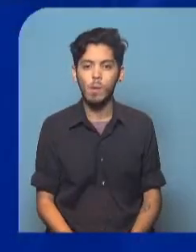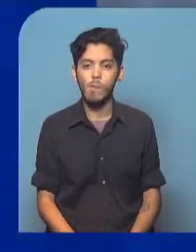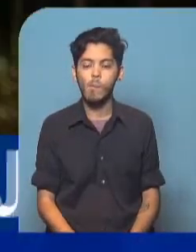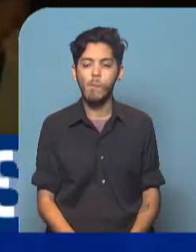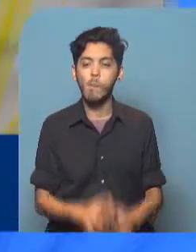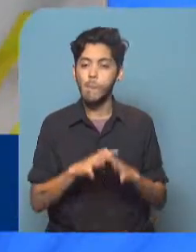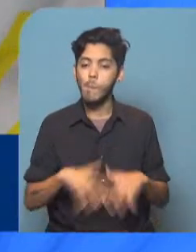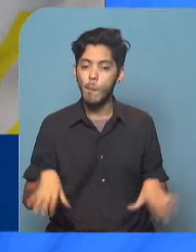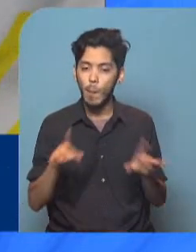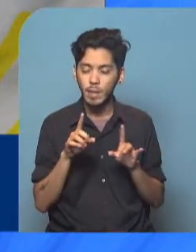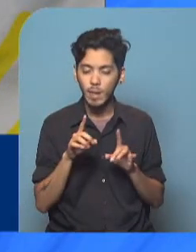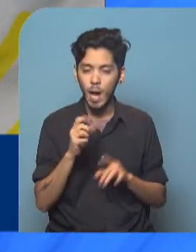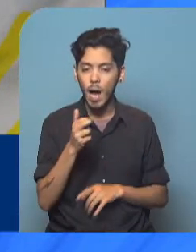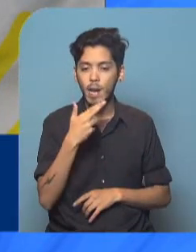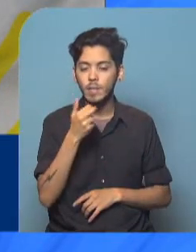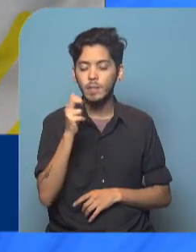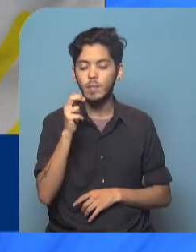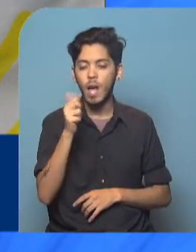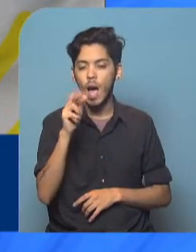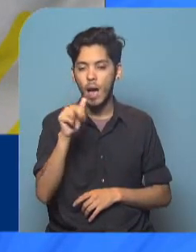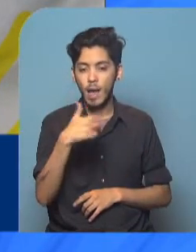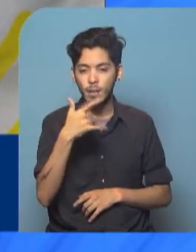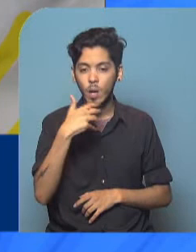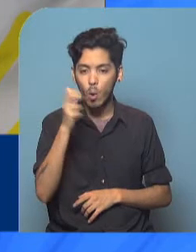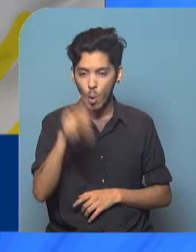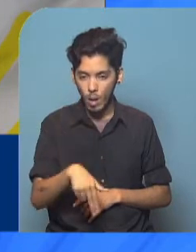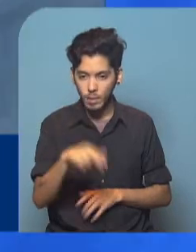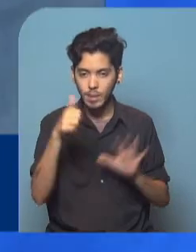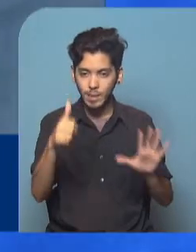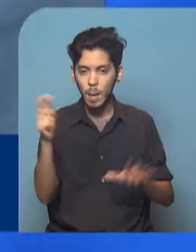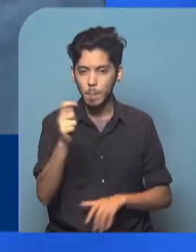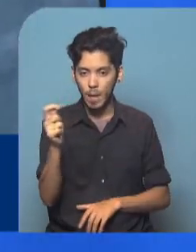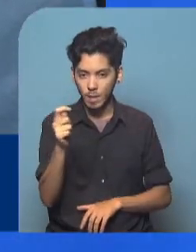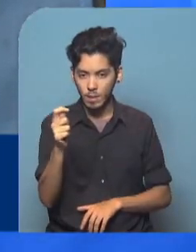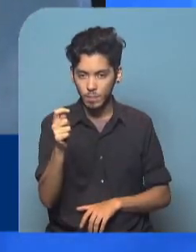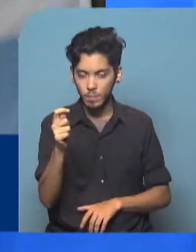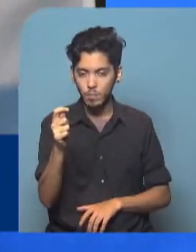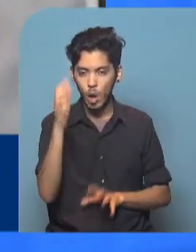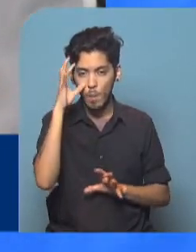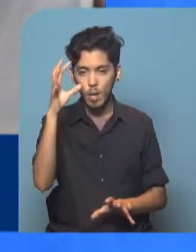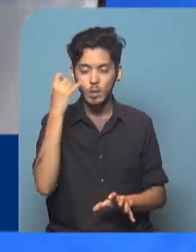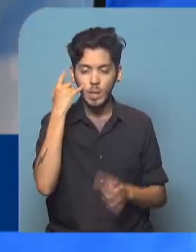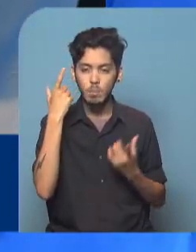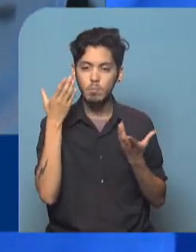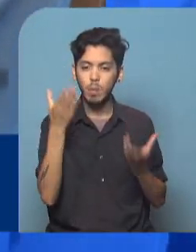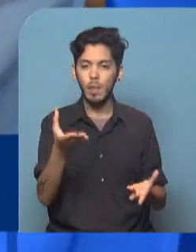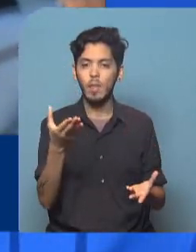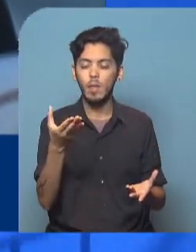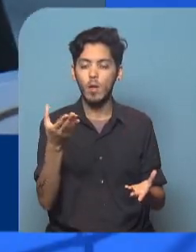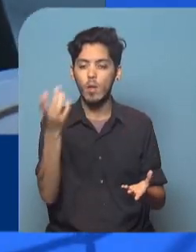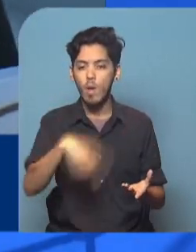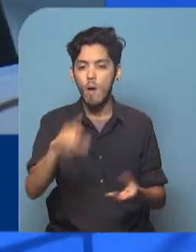En instantes, Ara San Juan. 6 meses. Homenajes y reclamos de